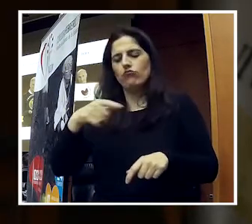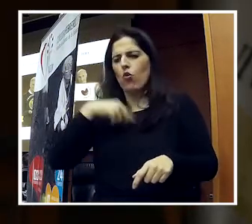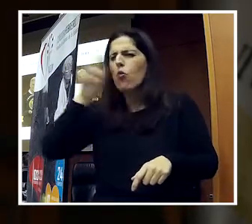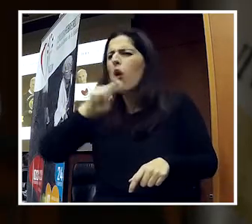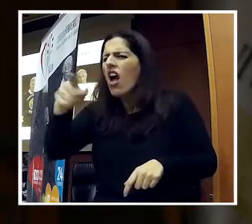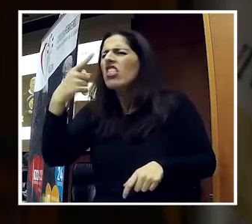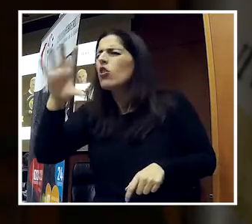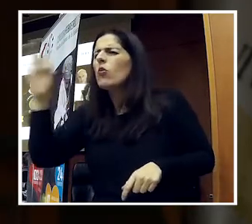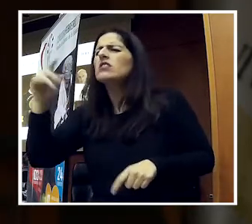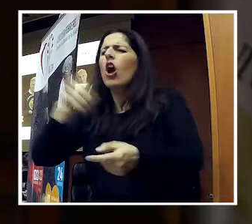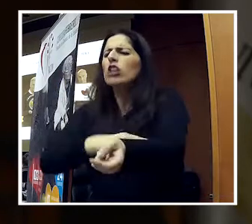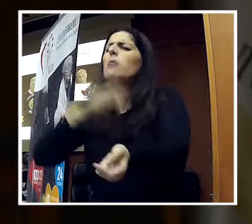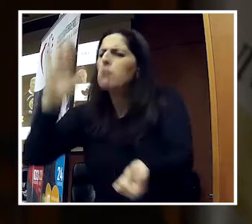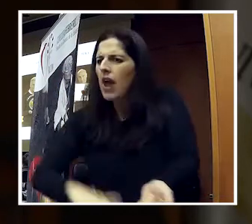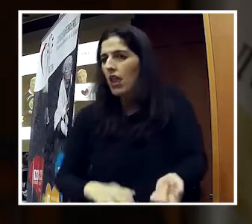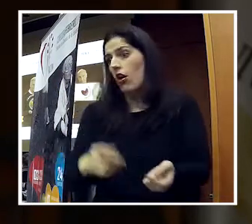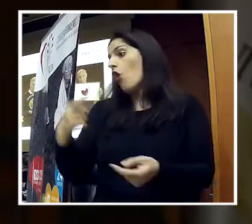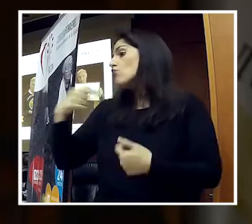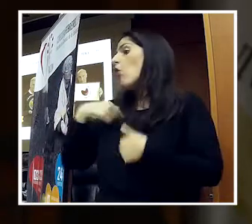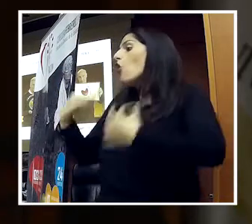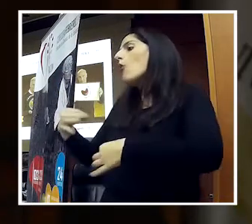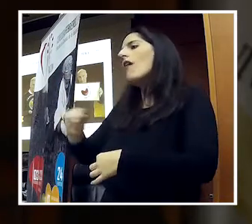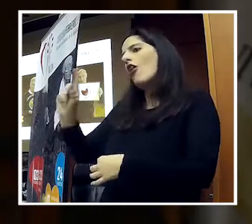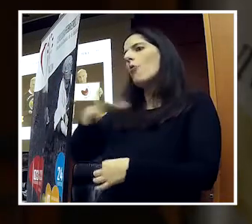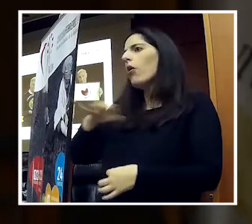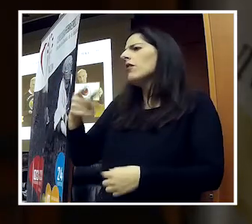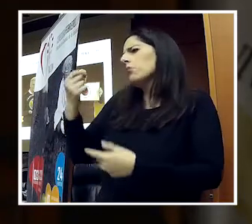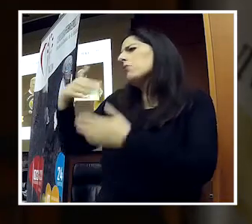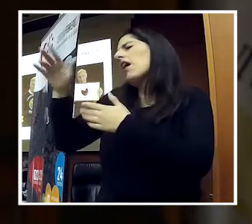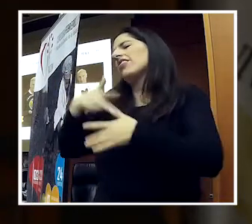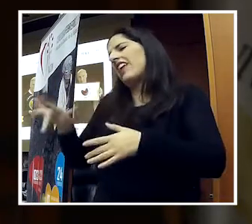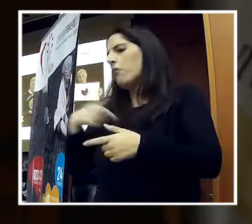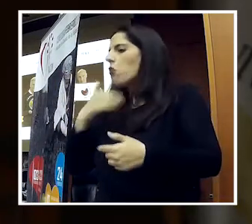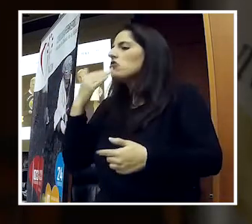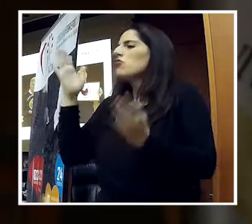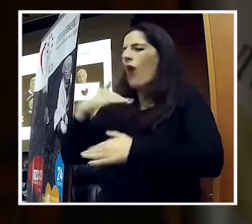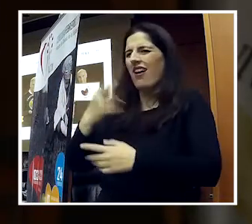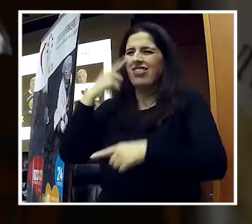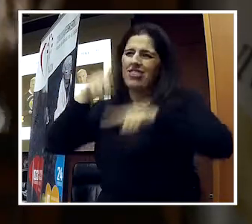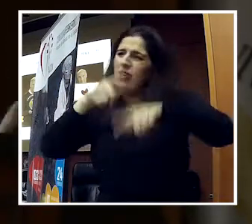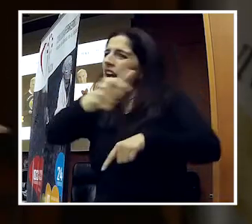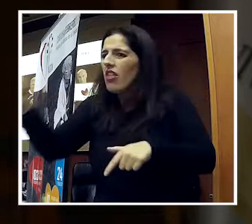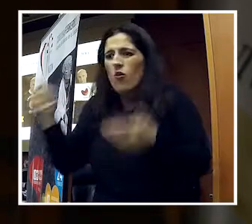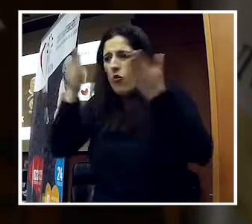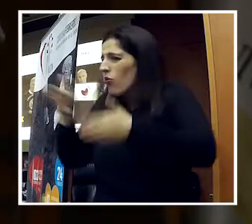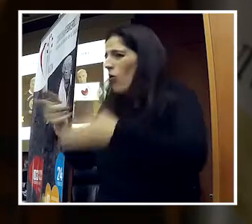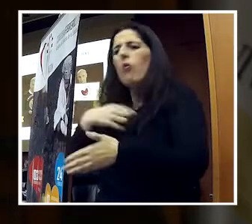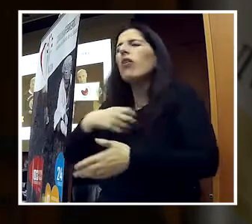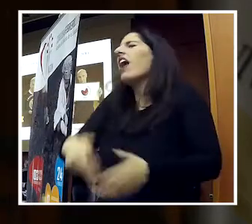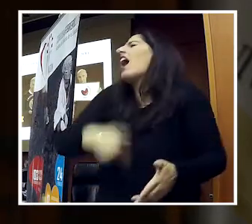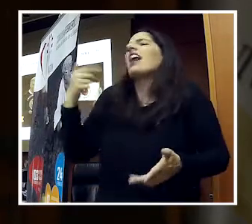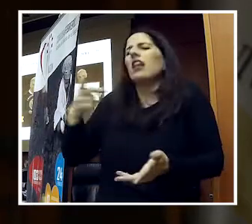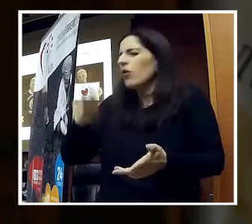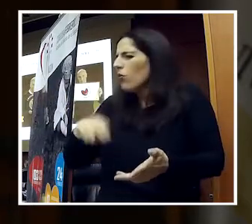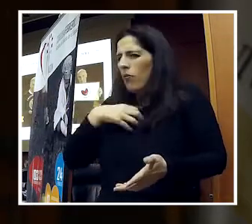de 150 o 280, ¿no? Pero va a depender siempre del riesgo del individuo. Va a haber muchísimas personas que vayan a tener 220 de colesterol,